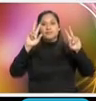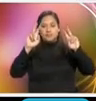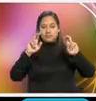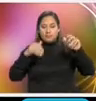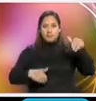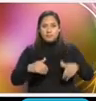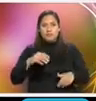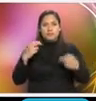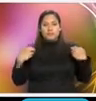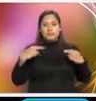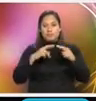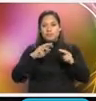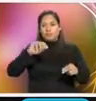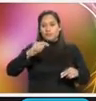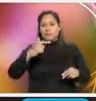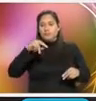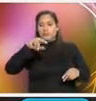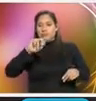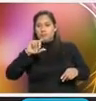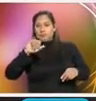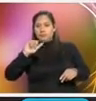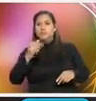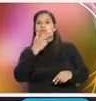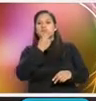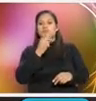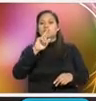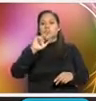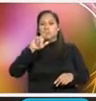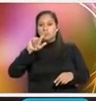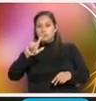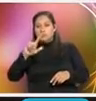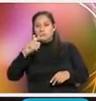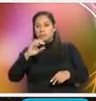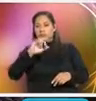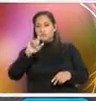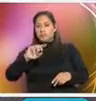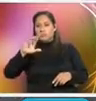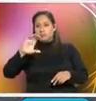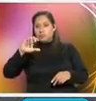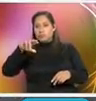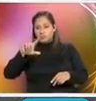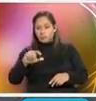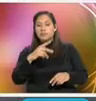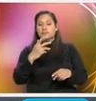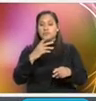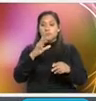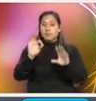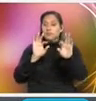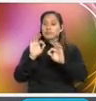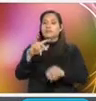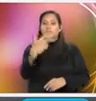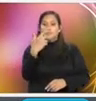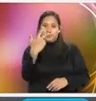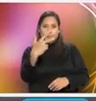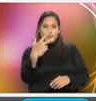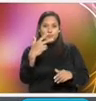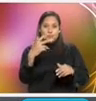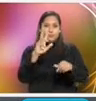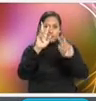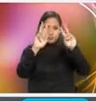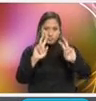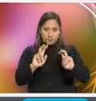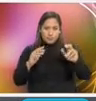la maestra Magnolia puso de Raúl Flores Canelo. Otra vez puso el repertorio y va a presentar 3 obras del maestro Raúl Flores Canelo. Bueno, por algo